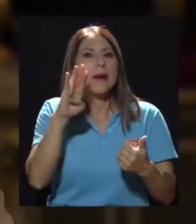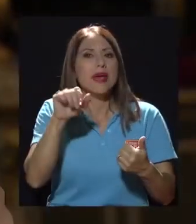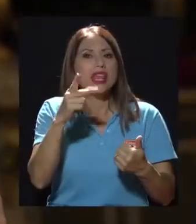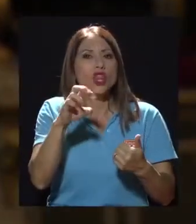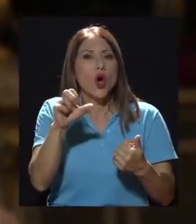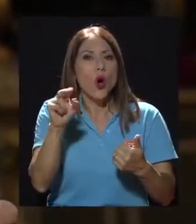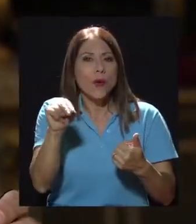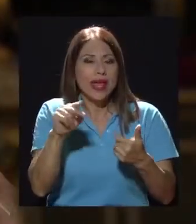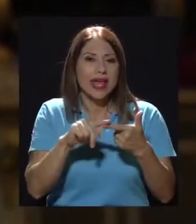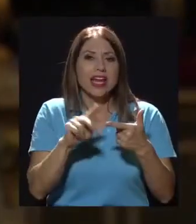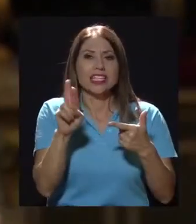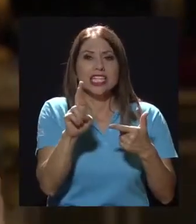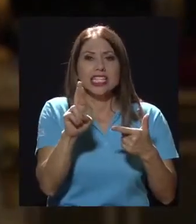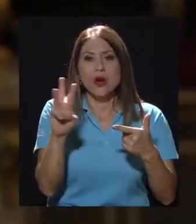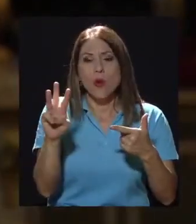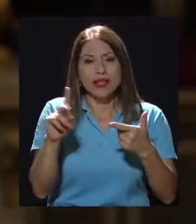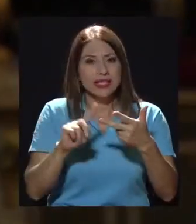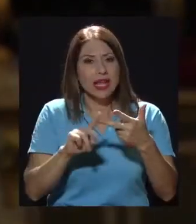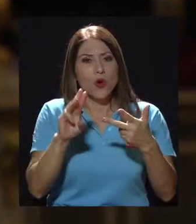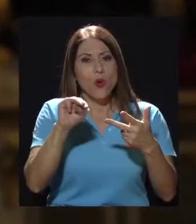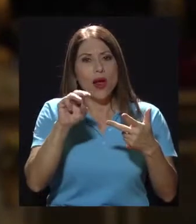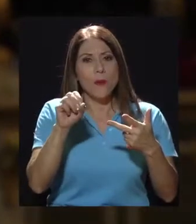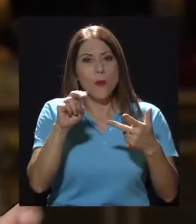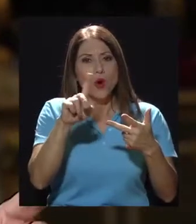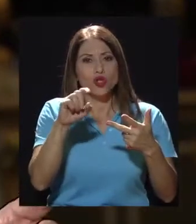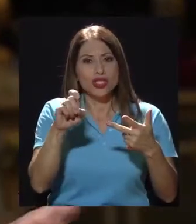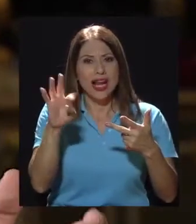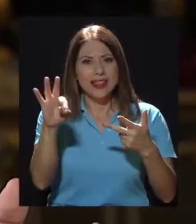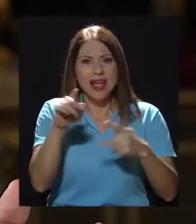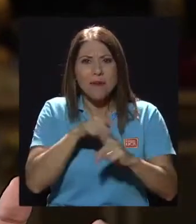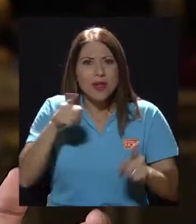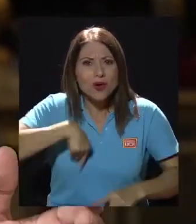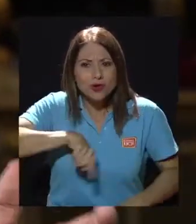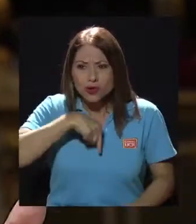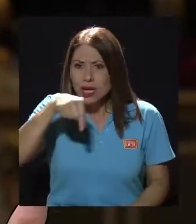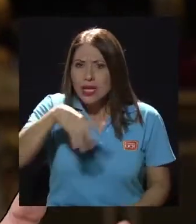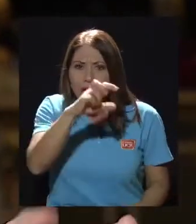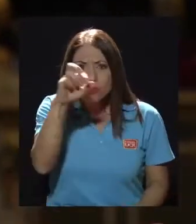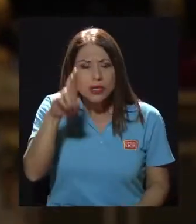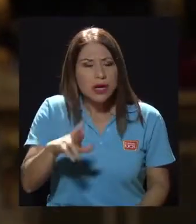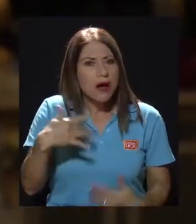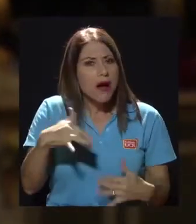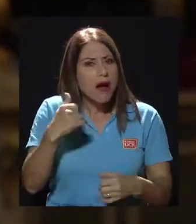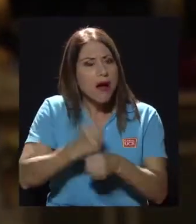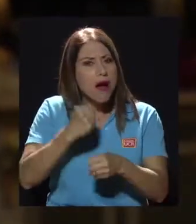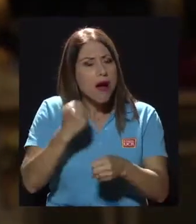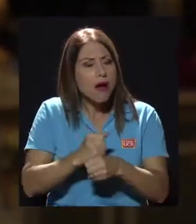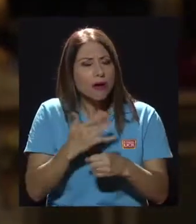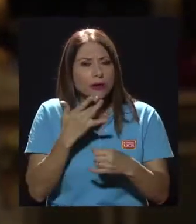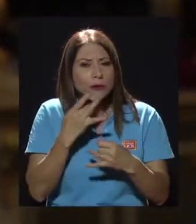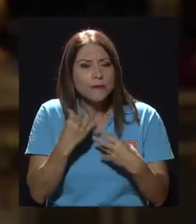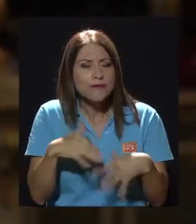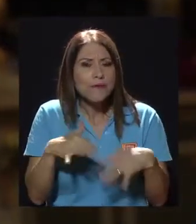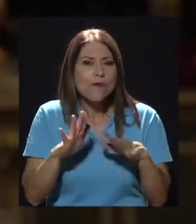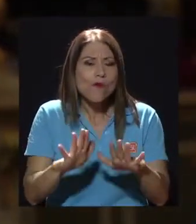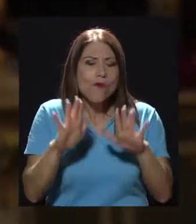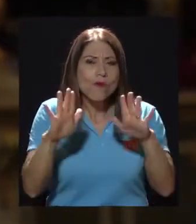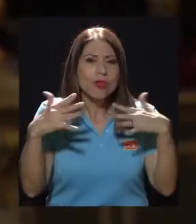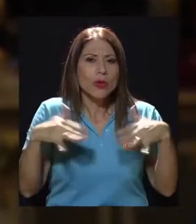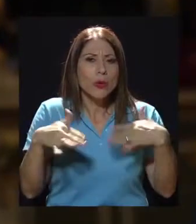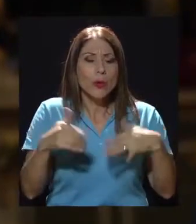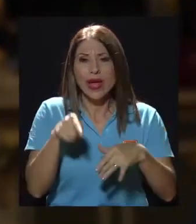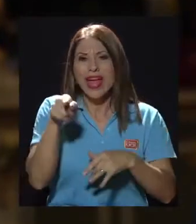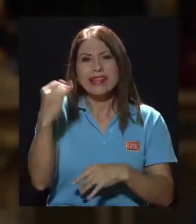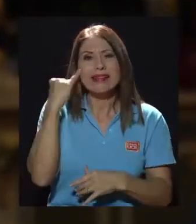Y tenemos un trabajo exquisito realizado en este país y esa iniciativa ha venido desde, supongo, la dirección de